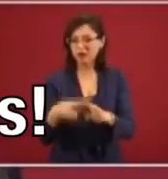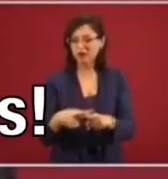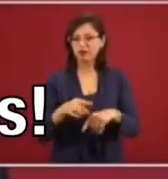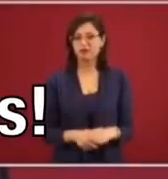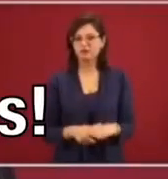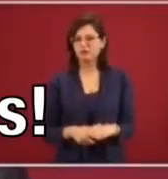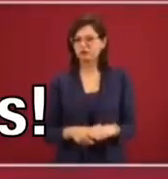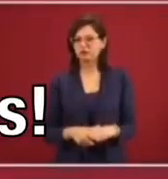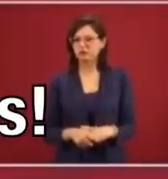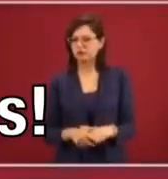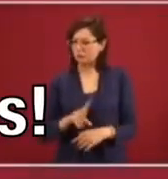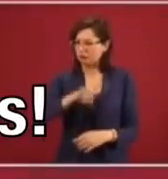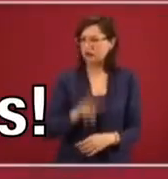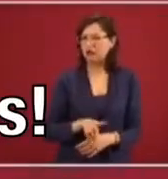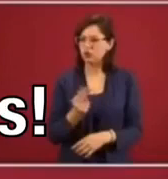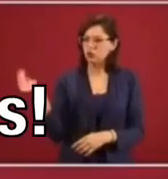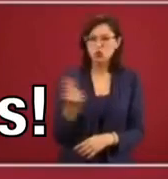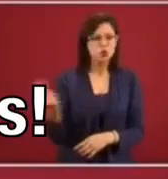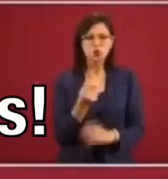¿Quién necesita más?